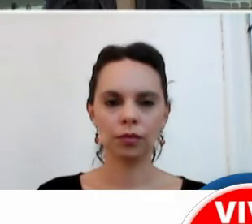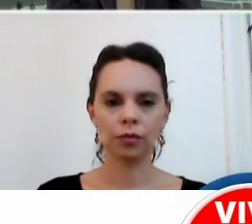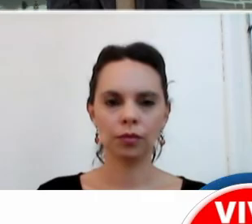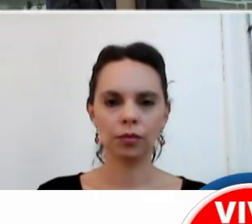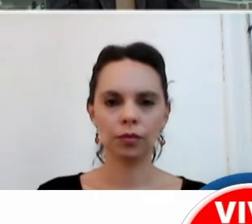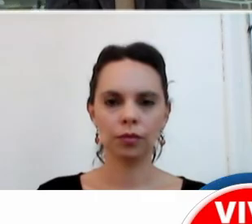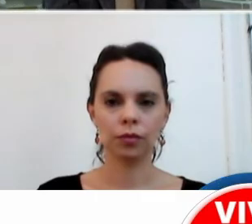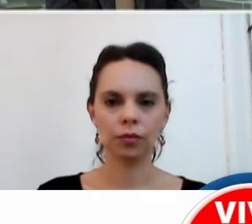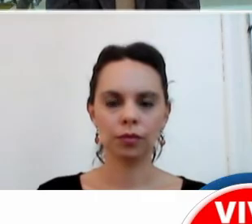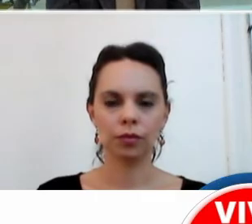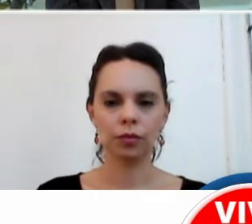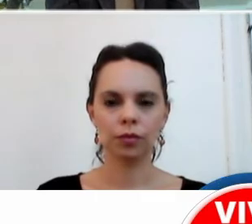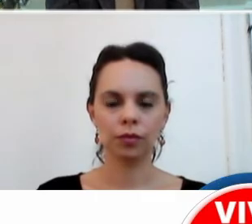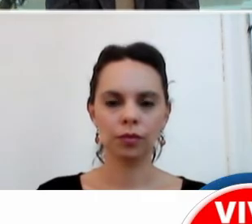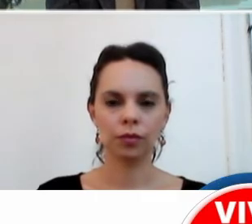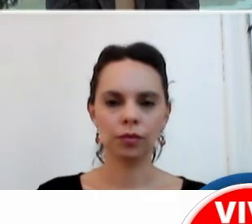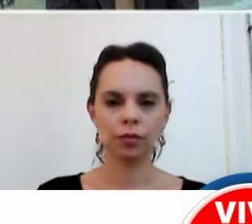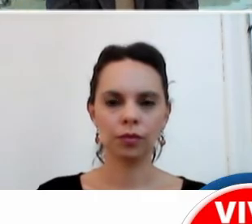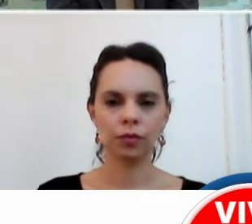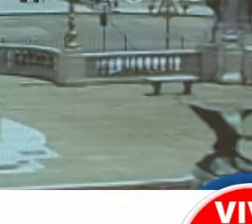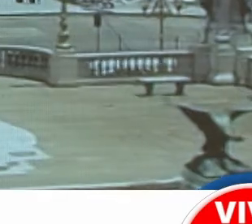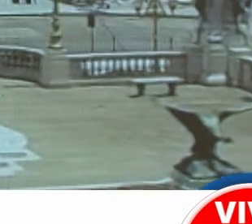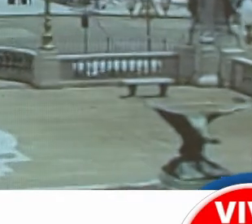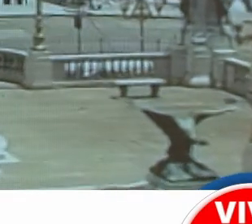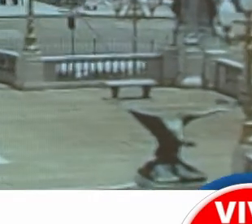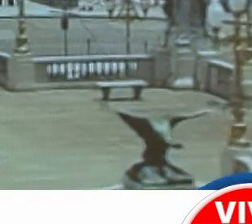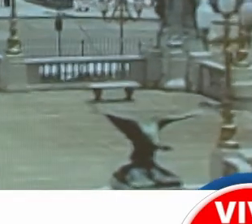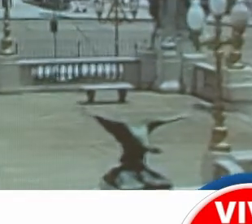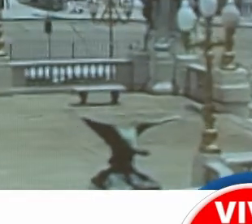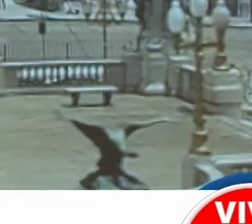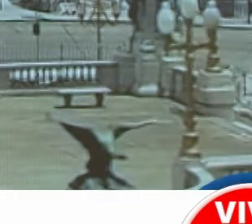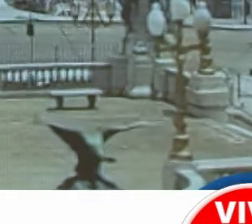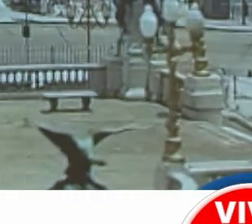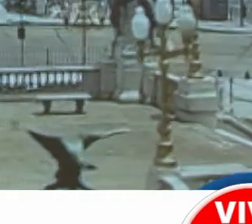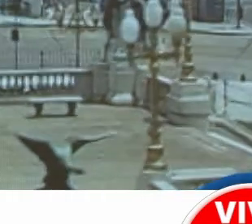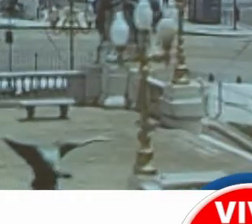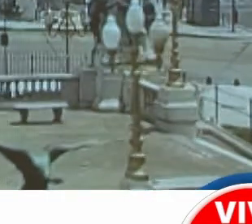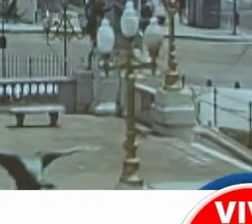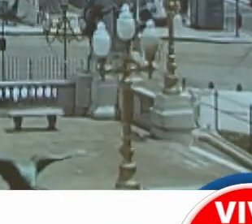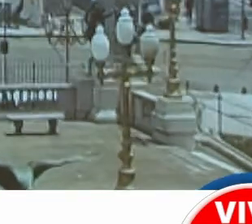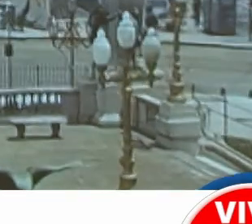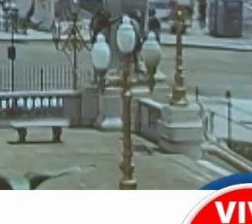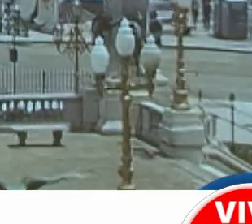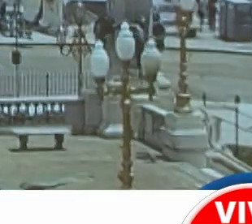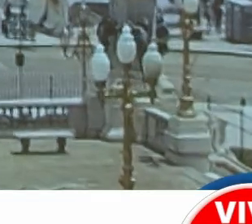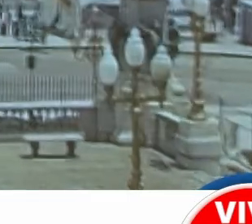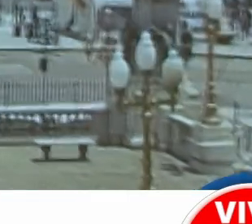señor Bravo. Diputada, ¿qué cree que va a pasar con los subsidios a la energía, a los servicios públicos? Hoy el FMI lo